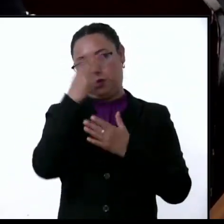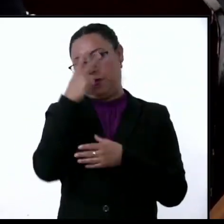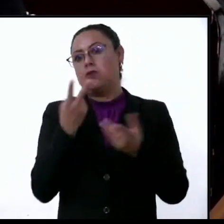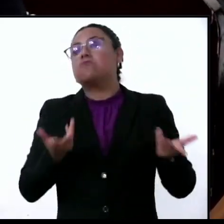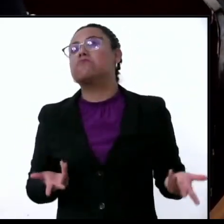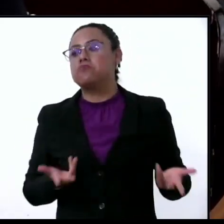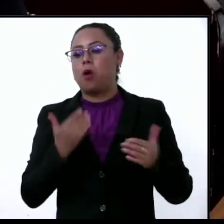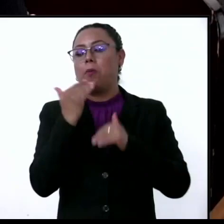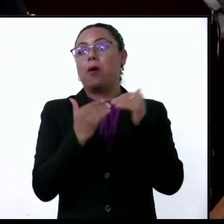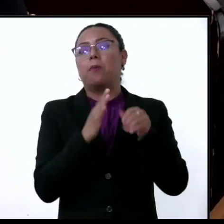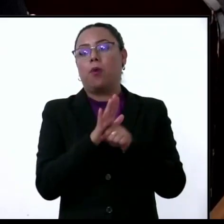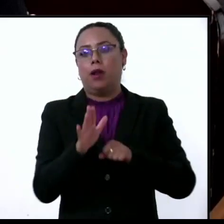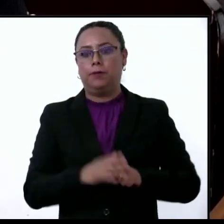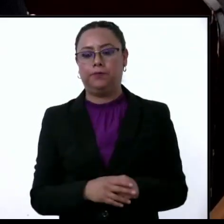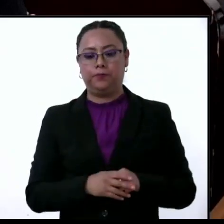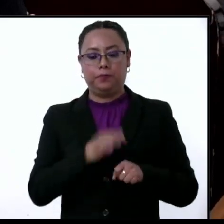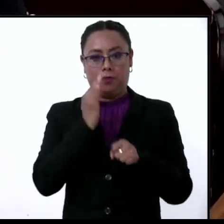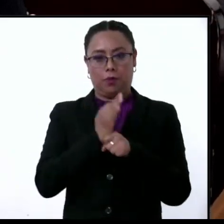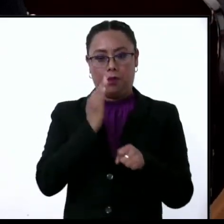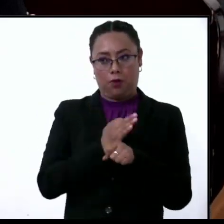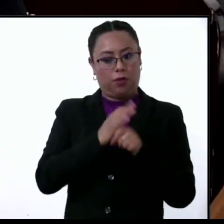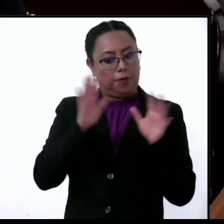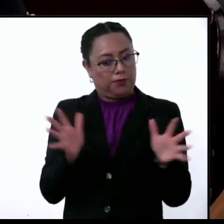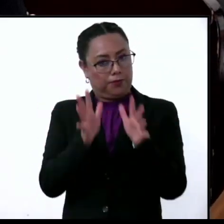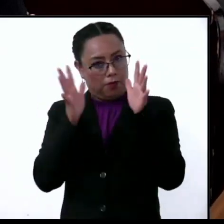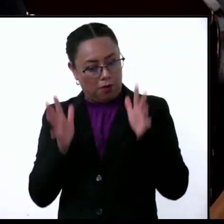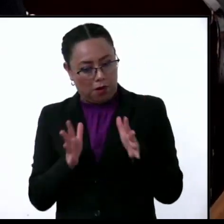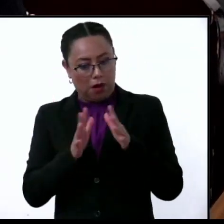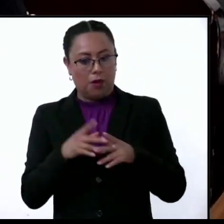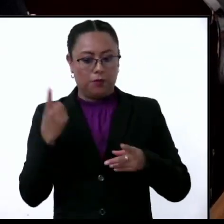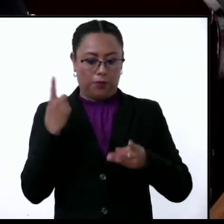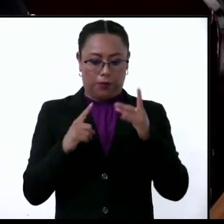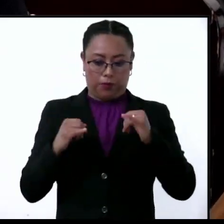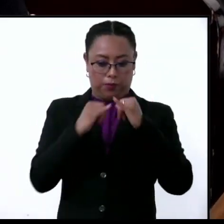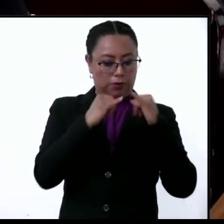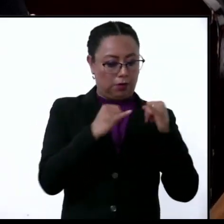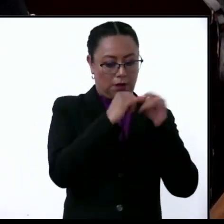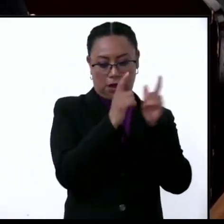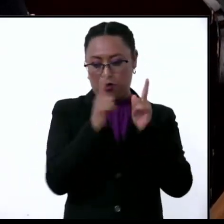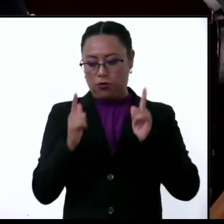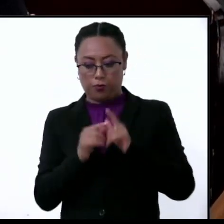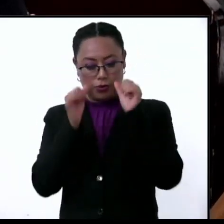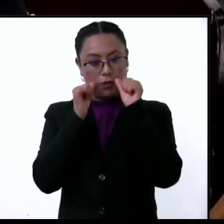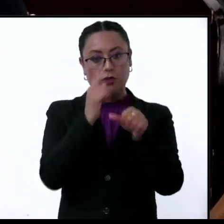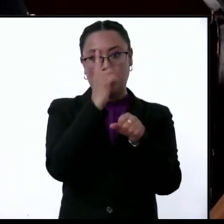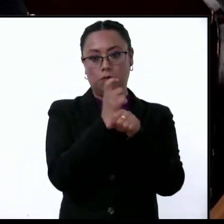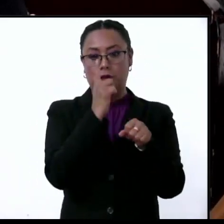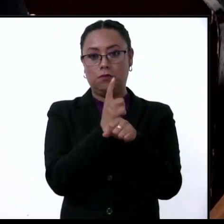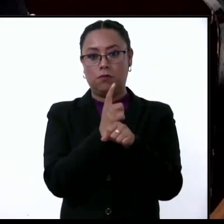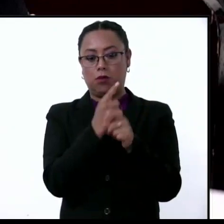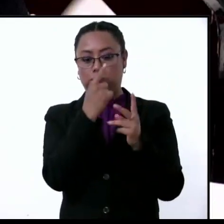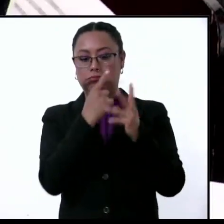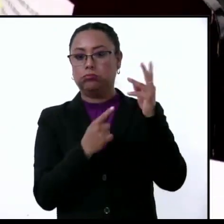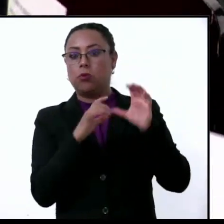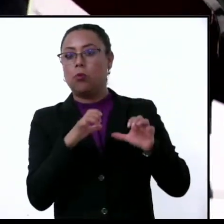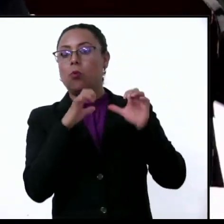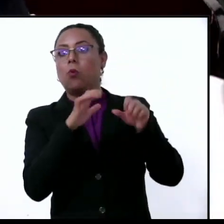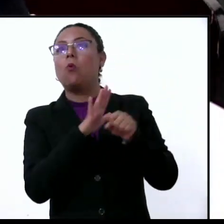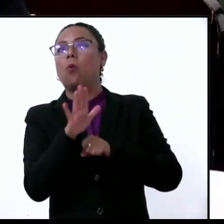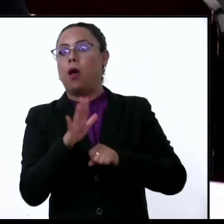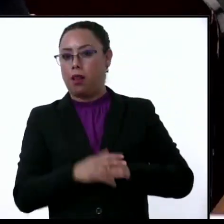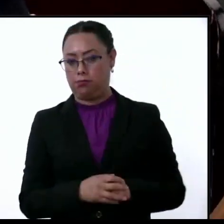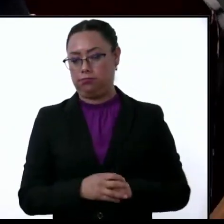¿Qué medidas se han tomado para fomentar la inclusión de los grupos de atención prioritaria en la economía social